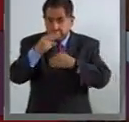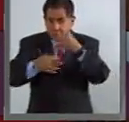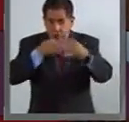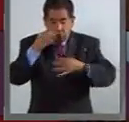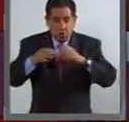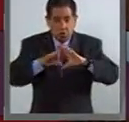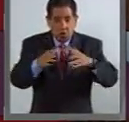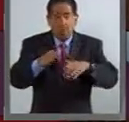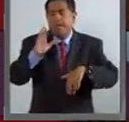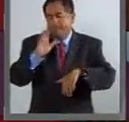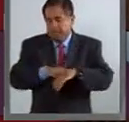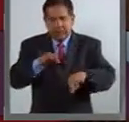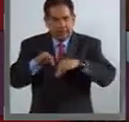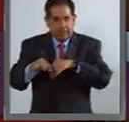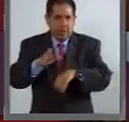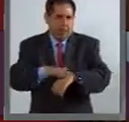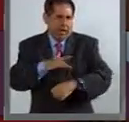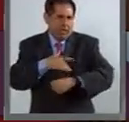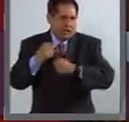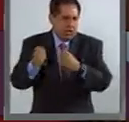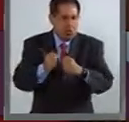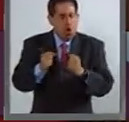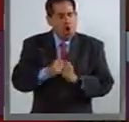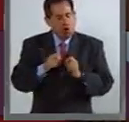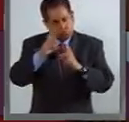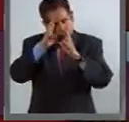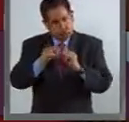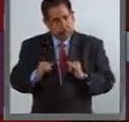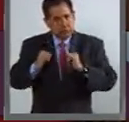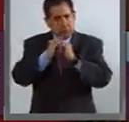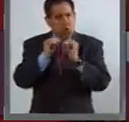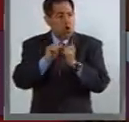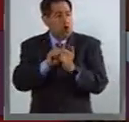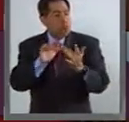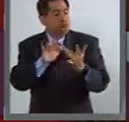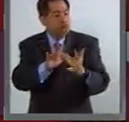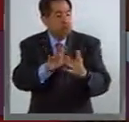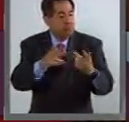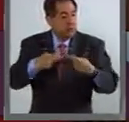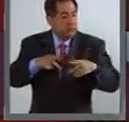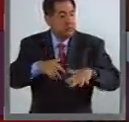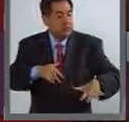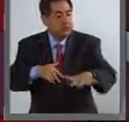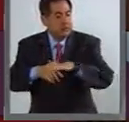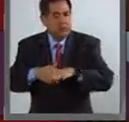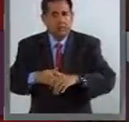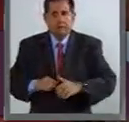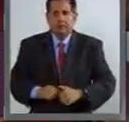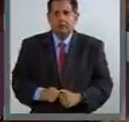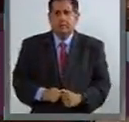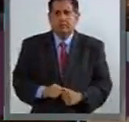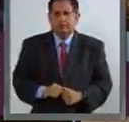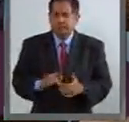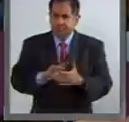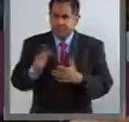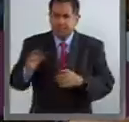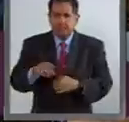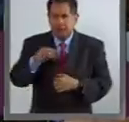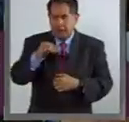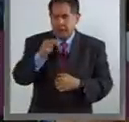estos trabajos sólidos, institucionales y de acercamiento con la población. Muchas gracias. Gracias,